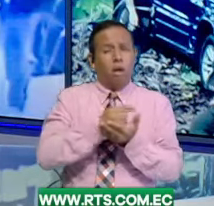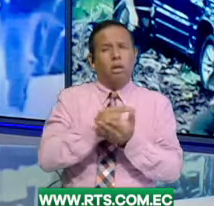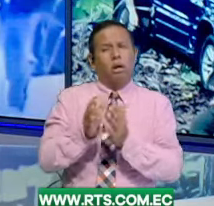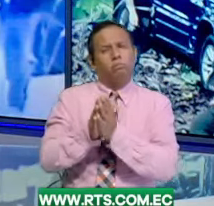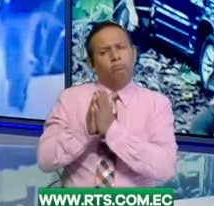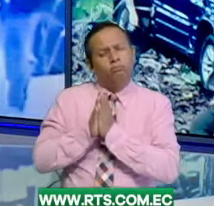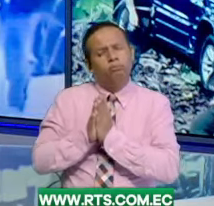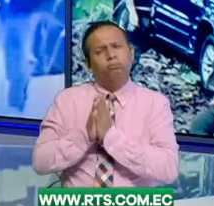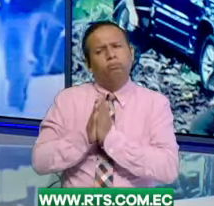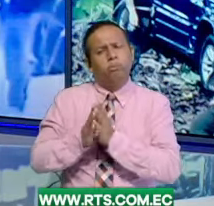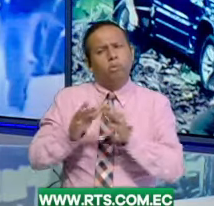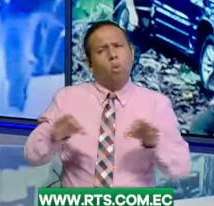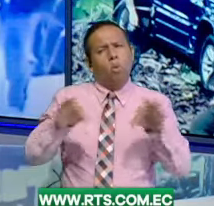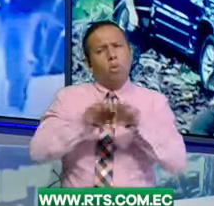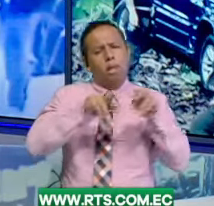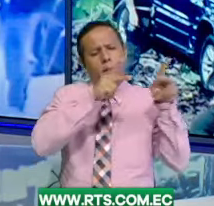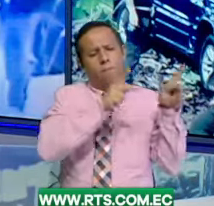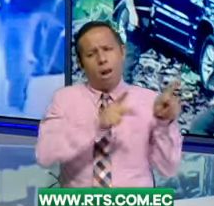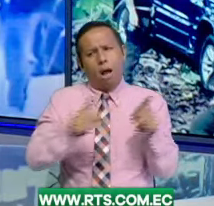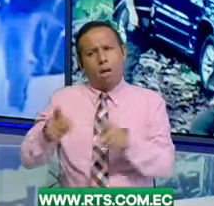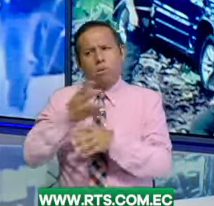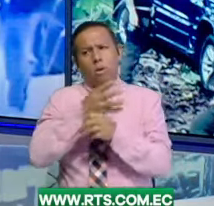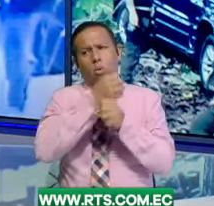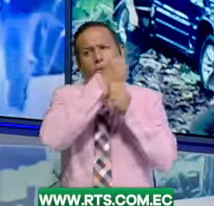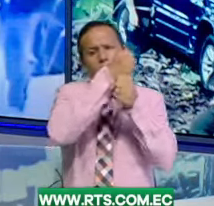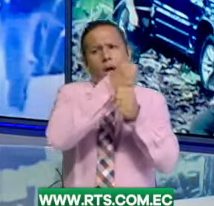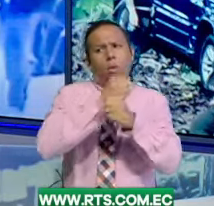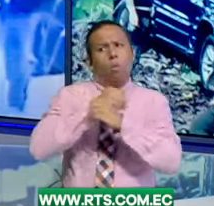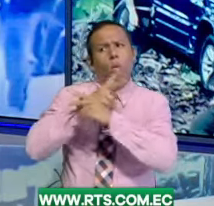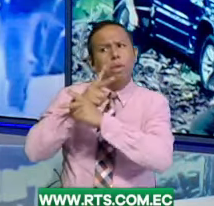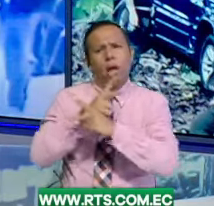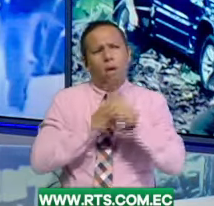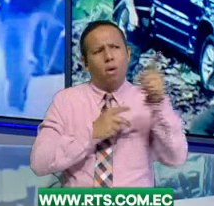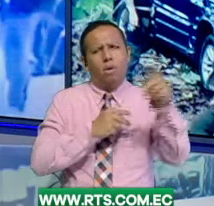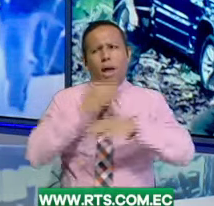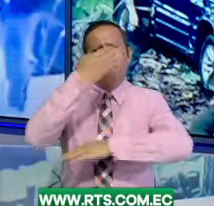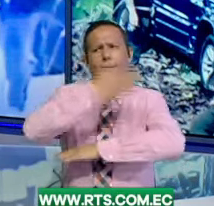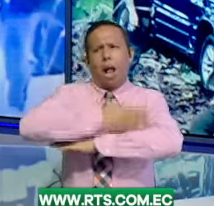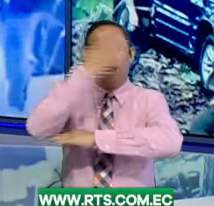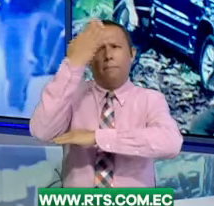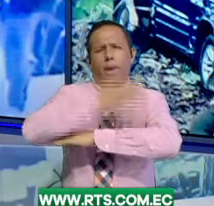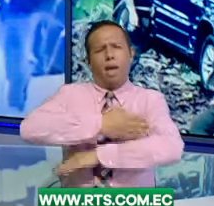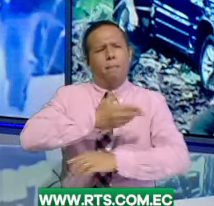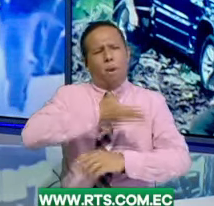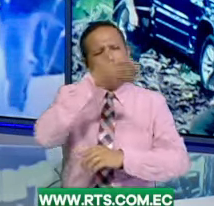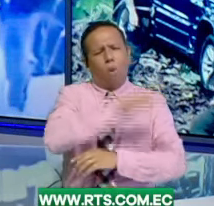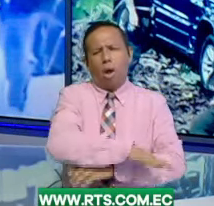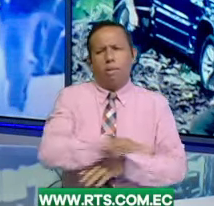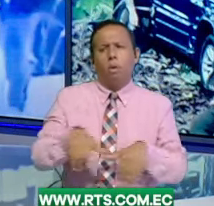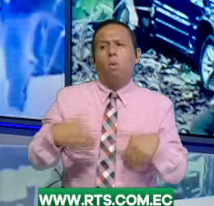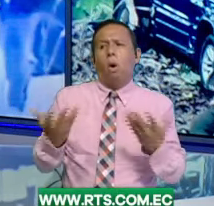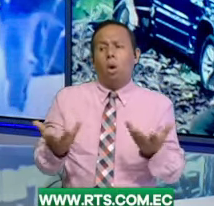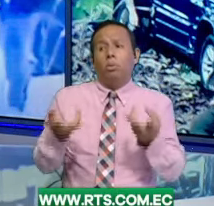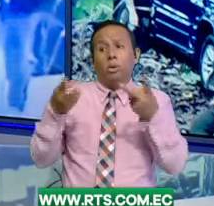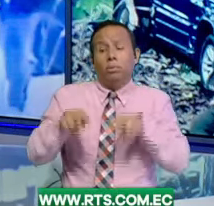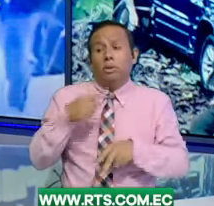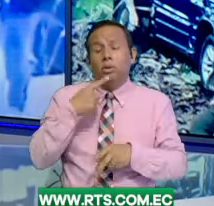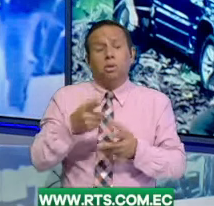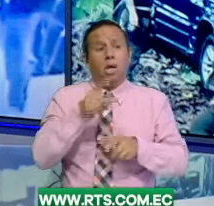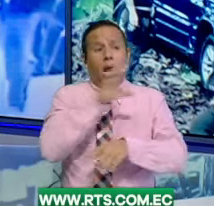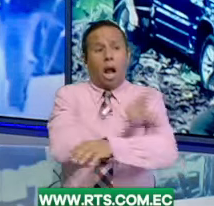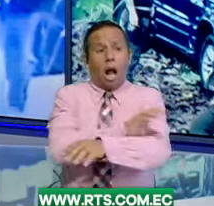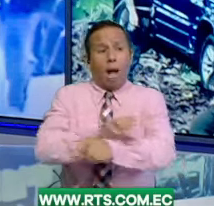para evitar otro asesinato como el sucedido en el empalme Asimismo plantean que la medicina rural sea